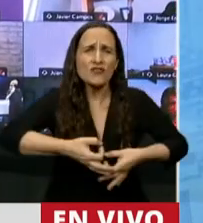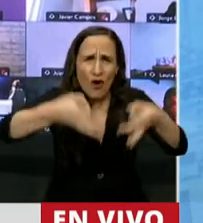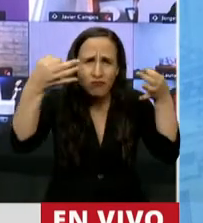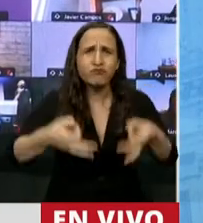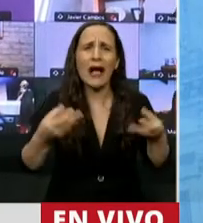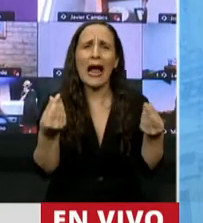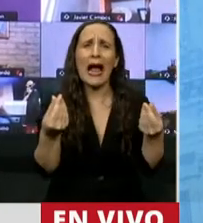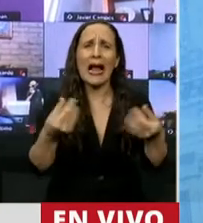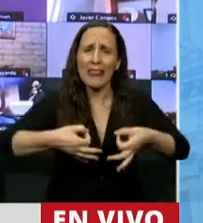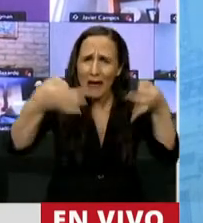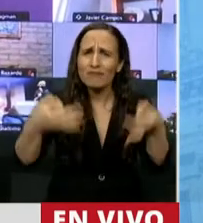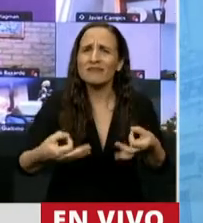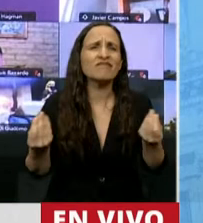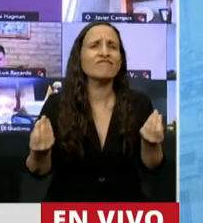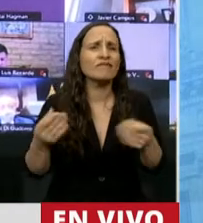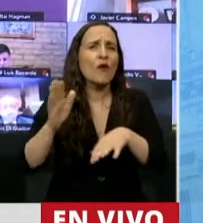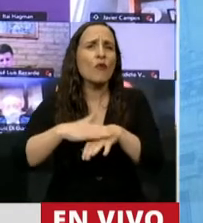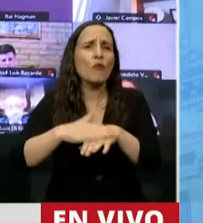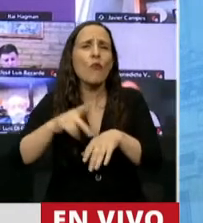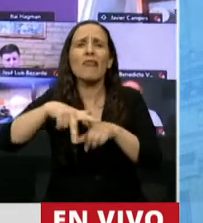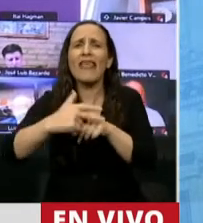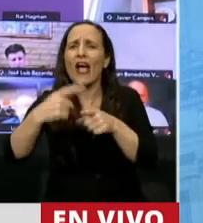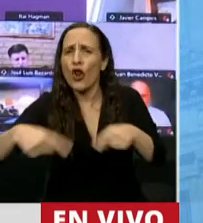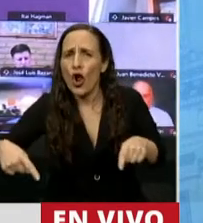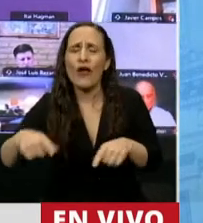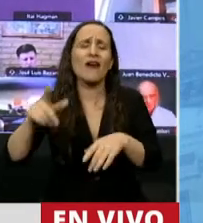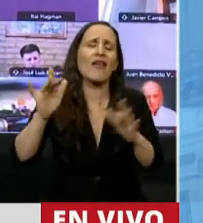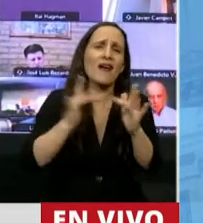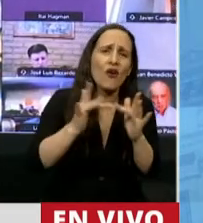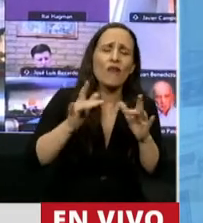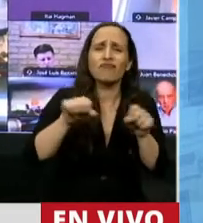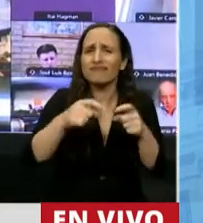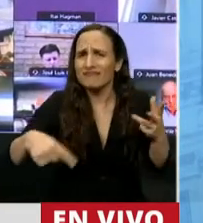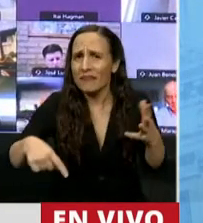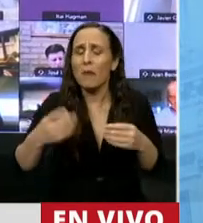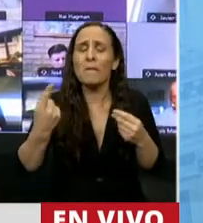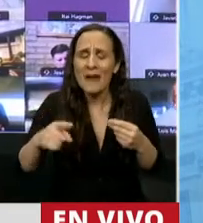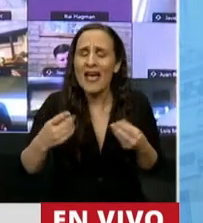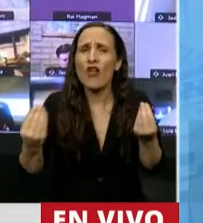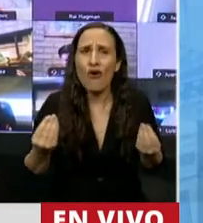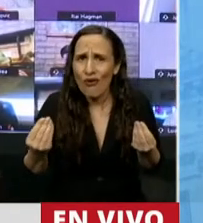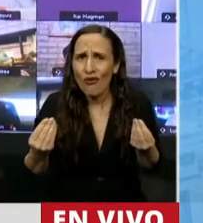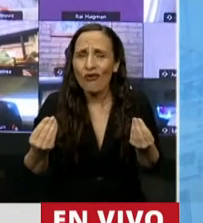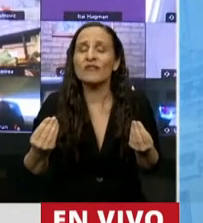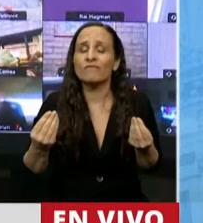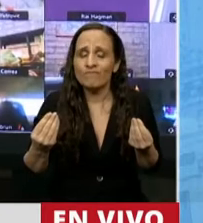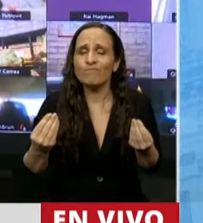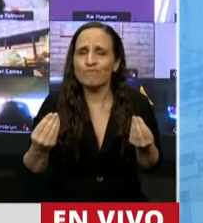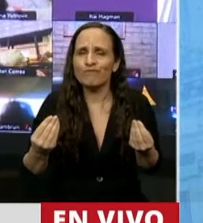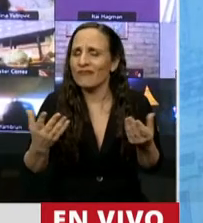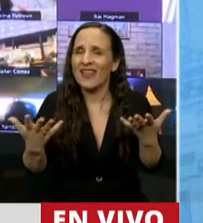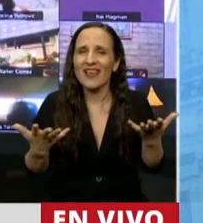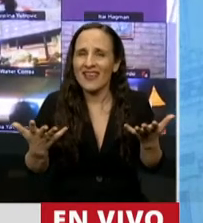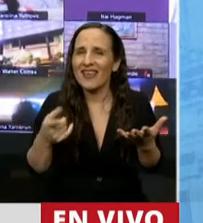y de calidad, debido a la falta de recursos tecnológicos, a la conectividad. Pero lamentablemente, más allá de todo esto, lo que